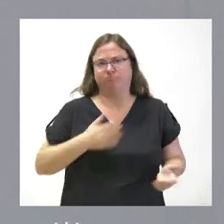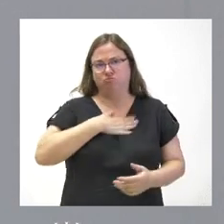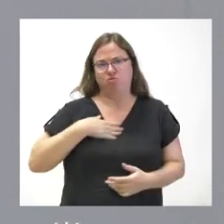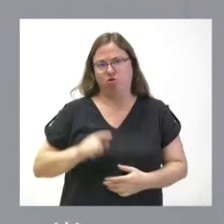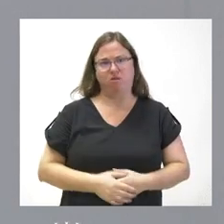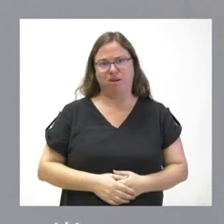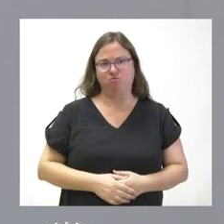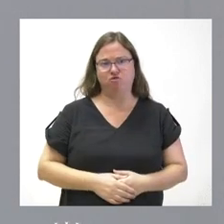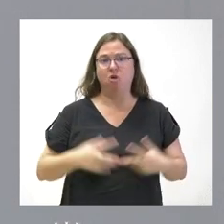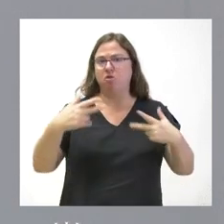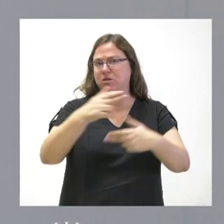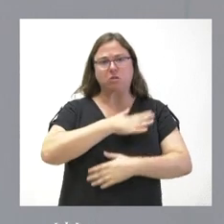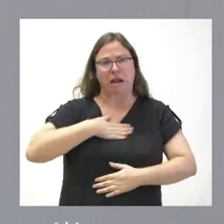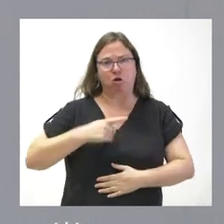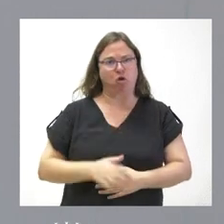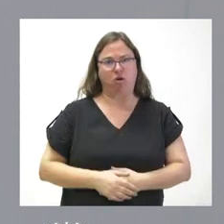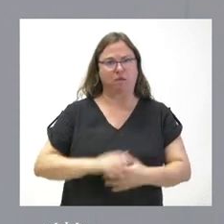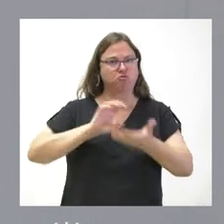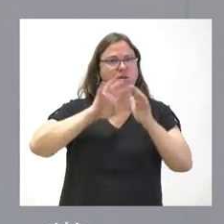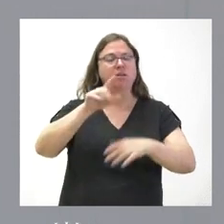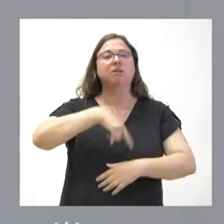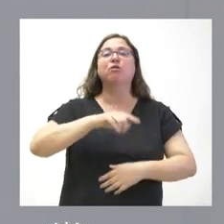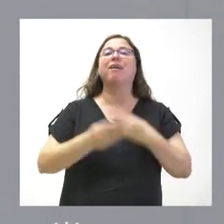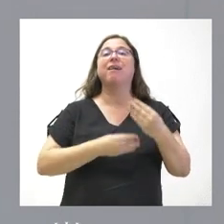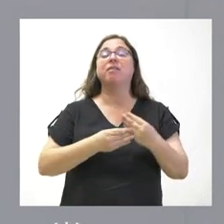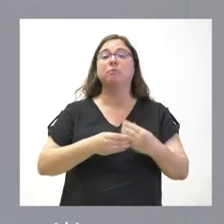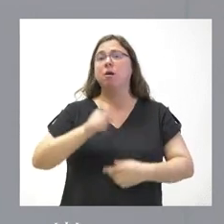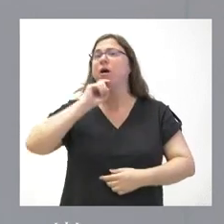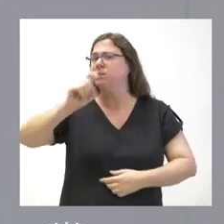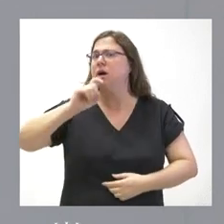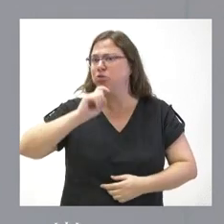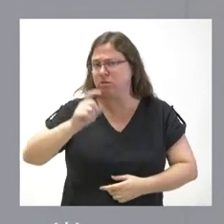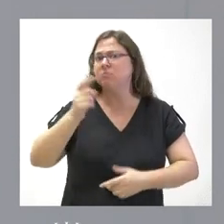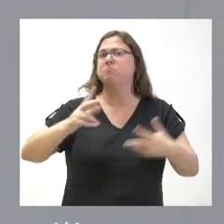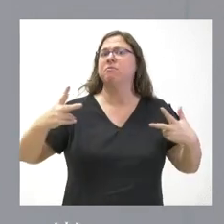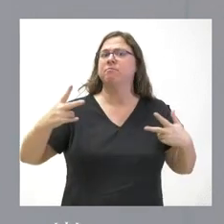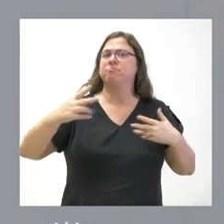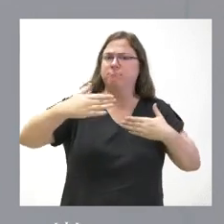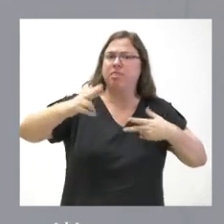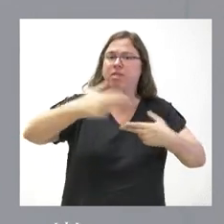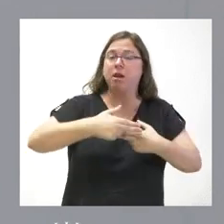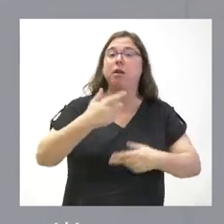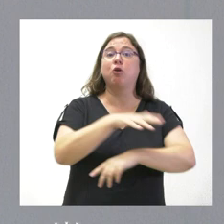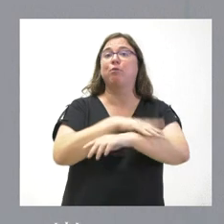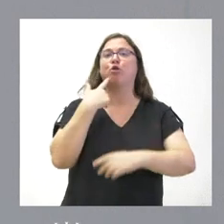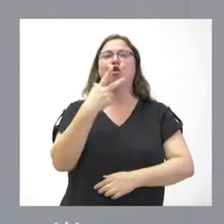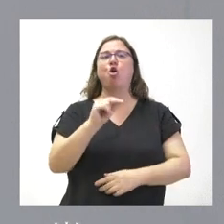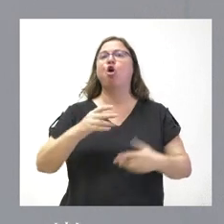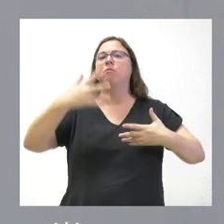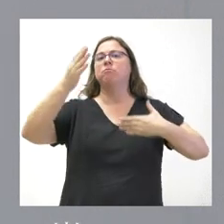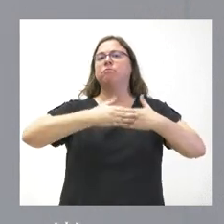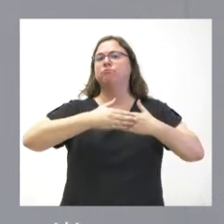se cierre ningún tramo en Castilla nosotros denunciamos que se iban a cerrar tramos el gobierno negó que esto se fuera a producir como